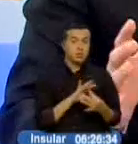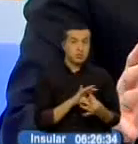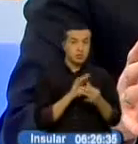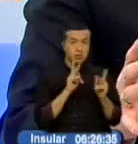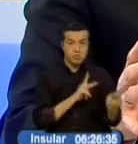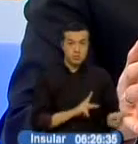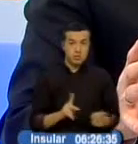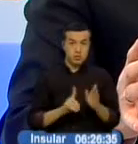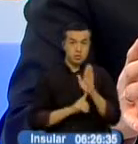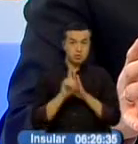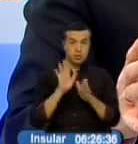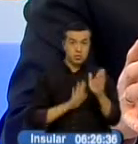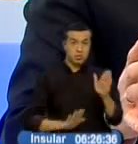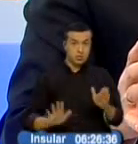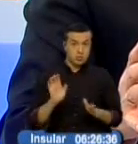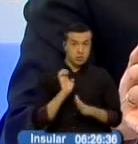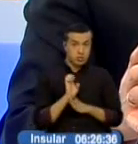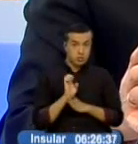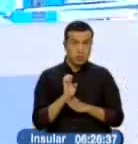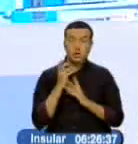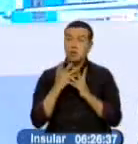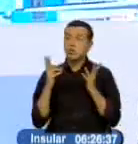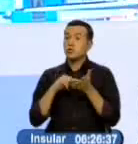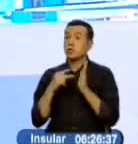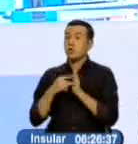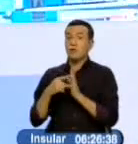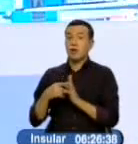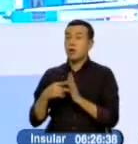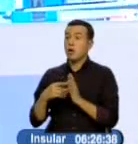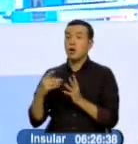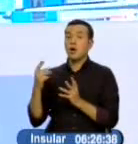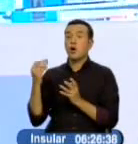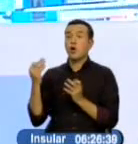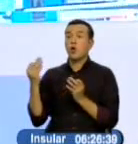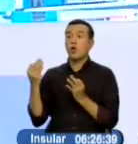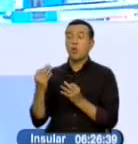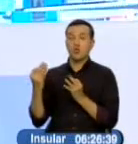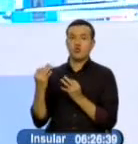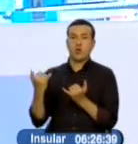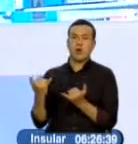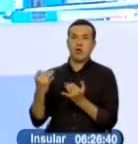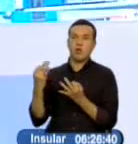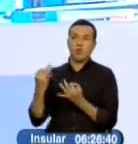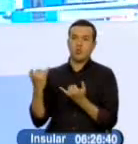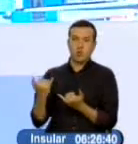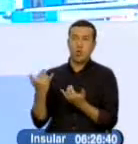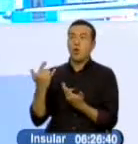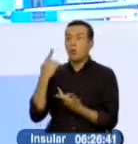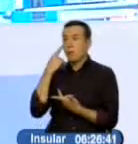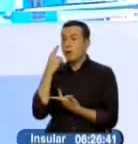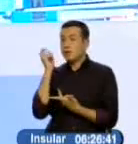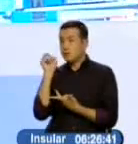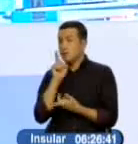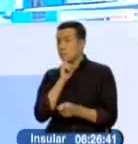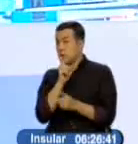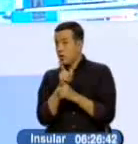plan de desarrollo del país. Eso se llama pertinencia, digamos, en términos de concepto, es decir, la pertinencia que